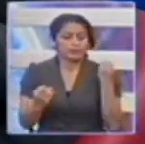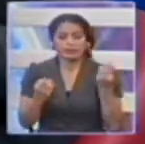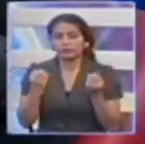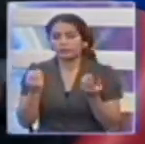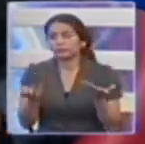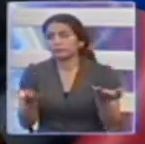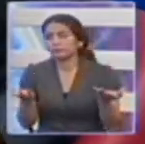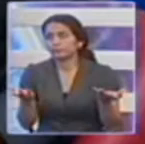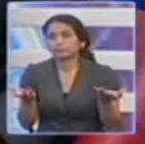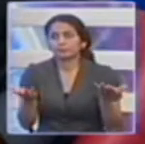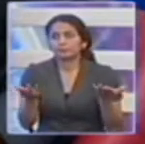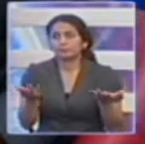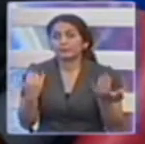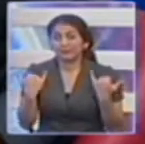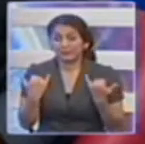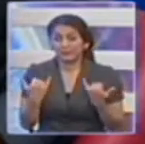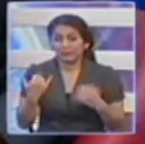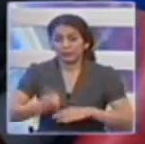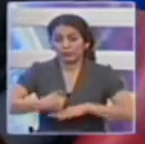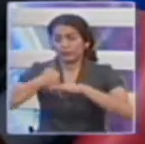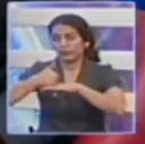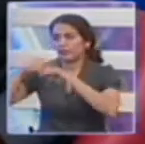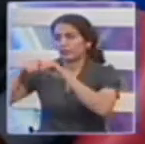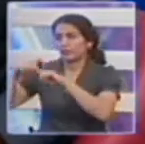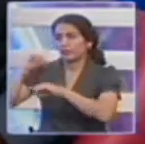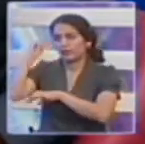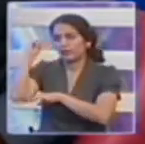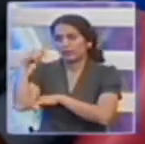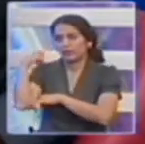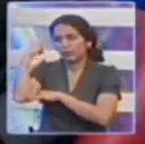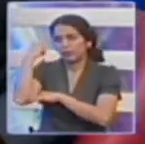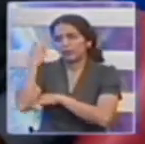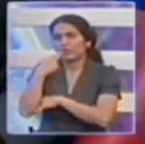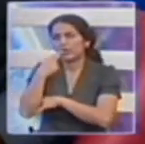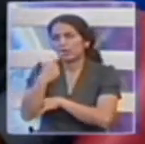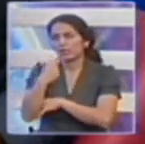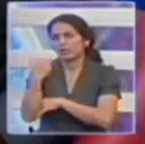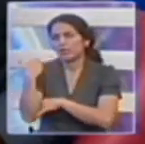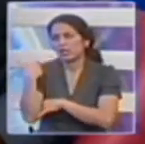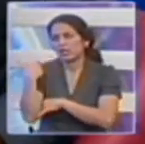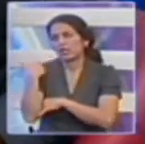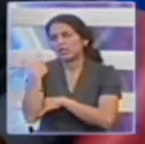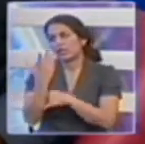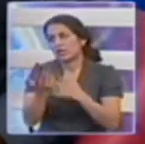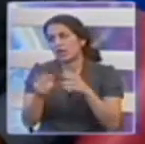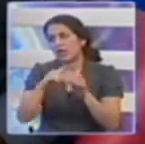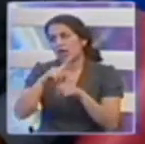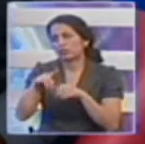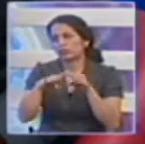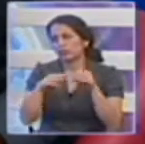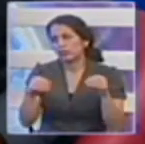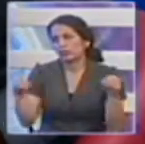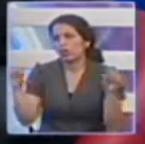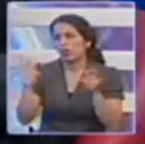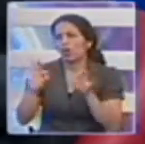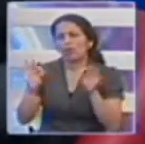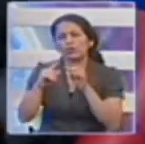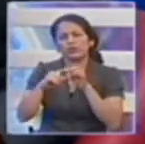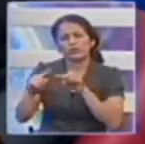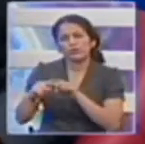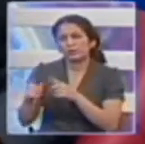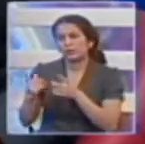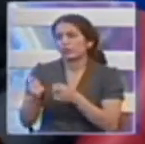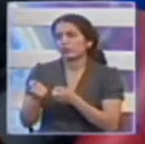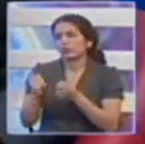gobierno ha prometido vender para financiar parte del gasto público, para reducir el déficit, salga una depuración de